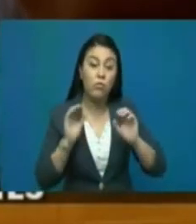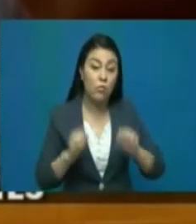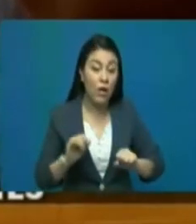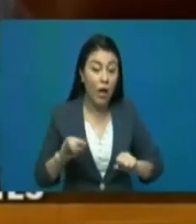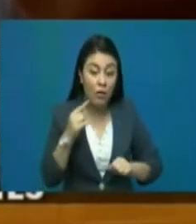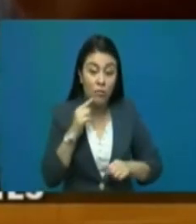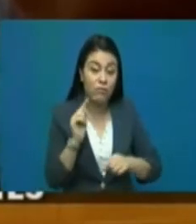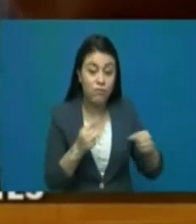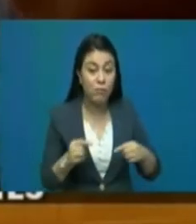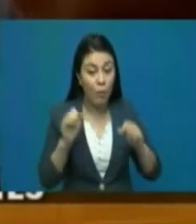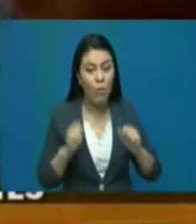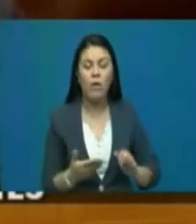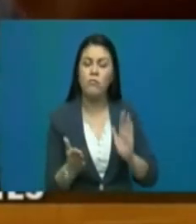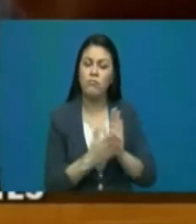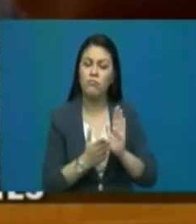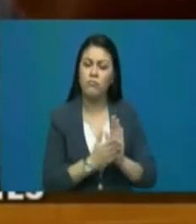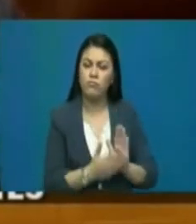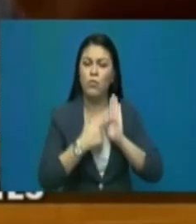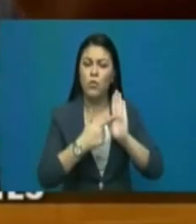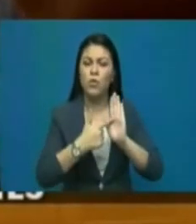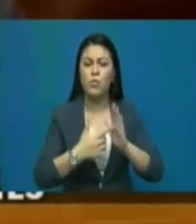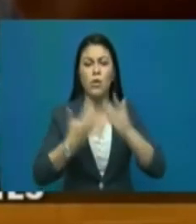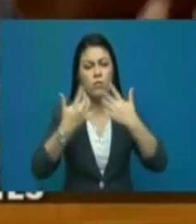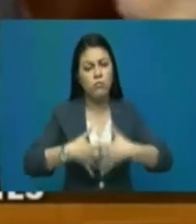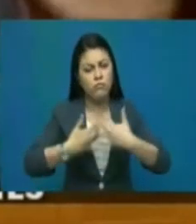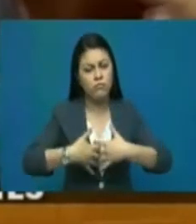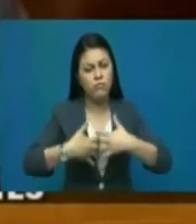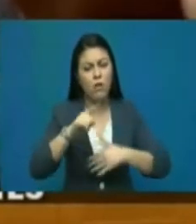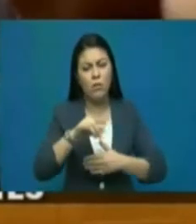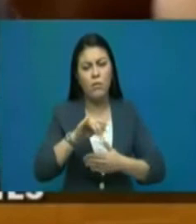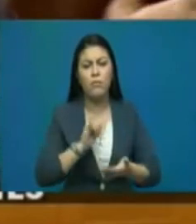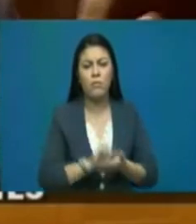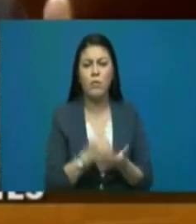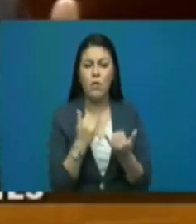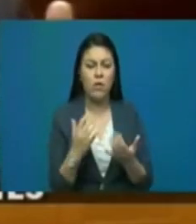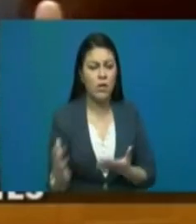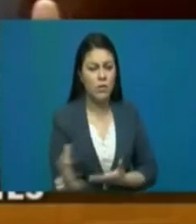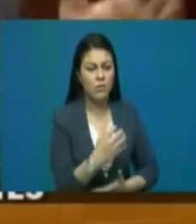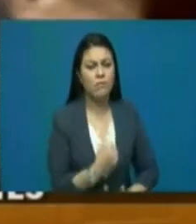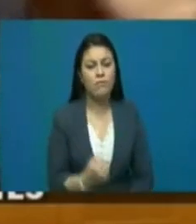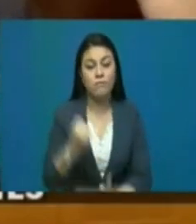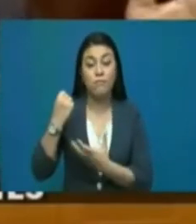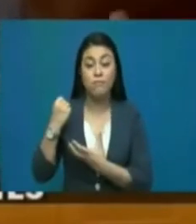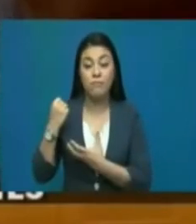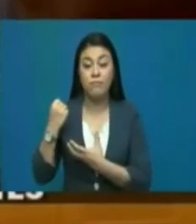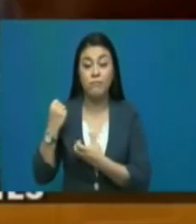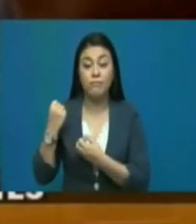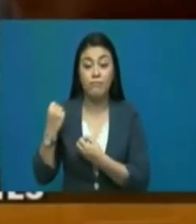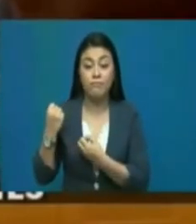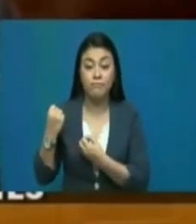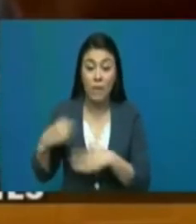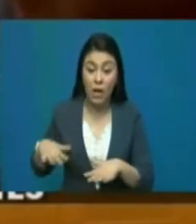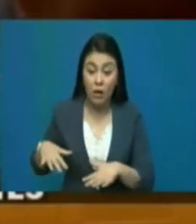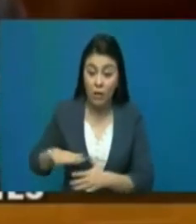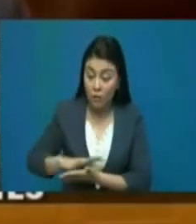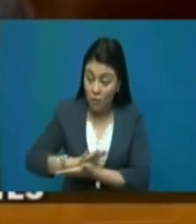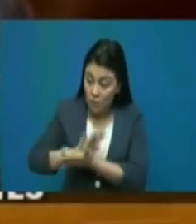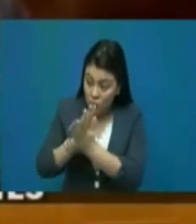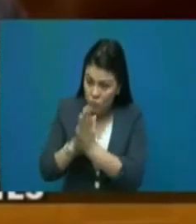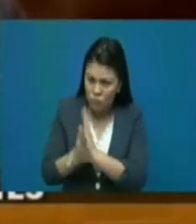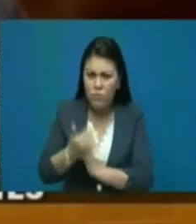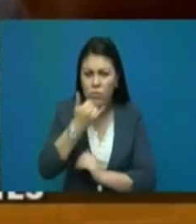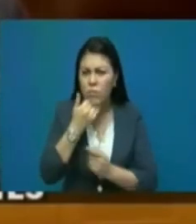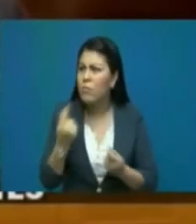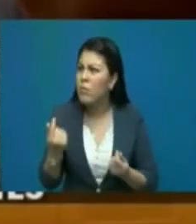poder demostrar presidente que las empresas cogieron esta plática y esta plática par pareciera ser que